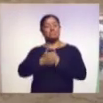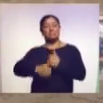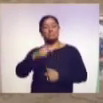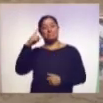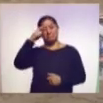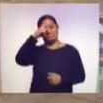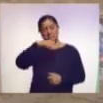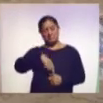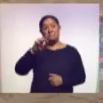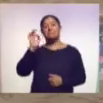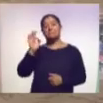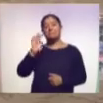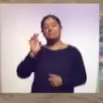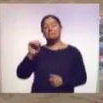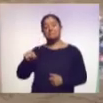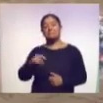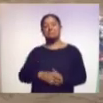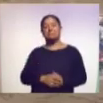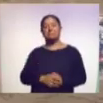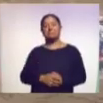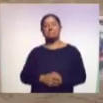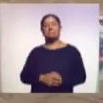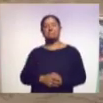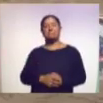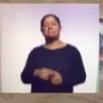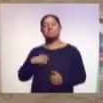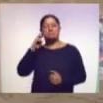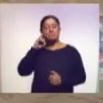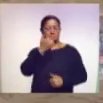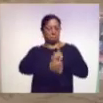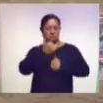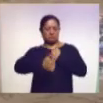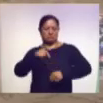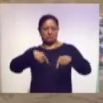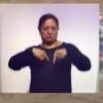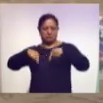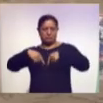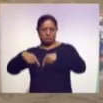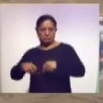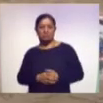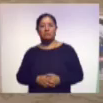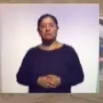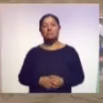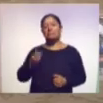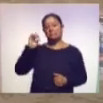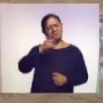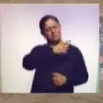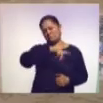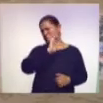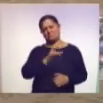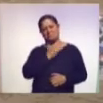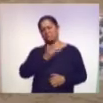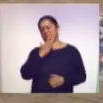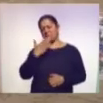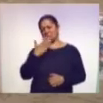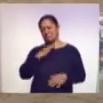valorar realmente el nivel futbolístico de los muchachos. Y este va a ser un partido de fútbol y ojalá los muchachos salgan con entusiasmo, que están trabajando